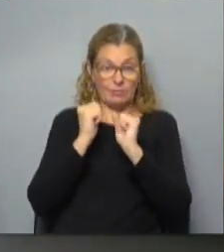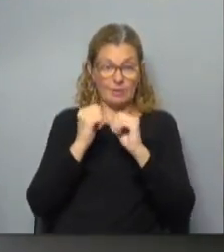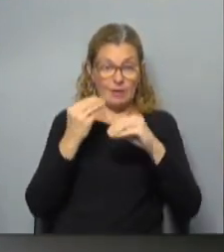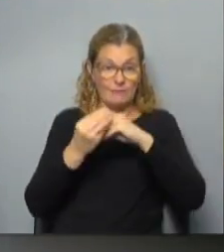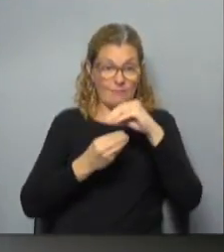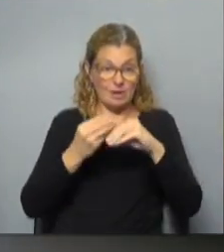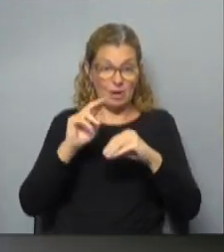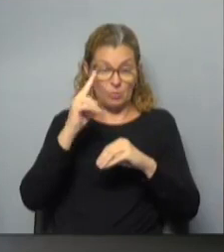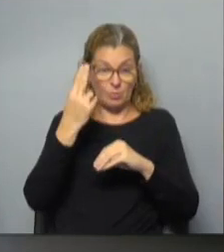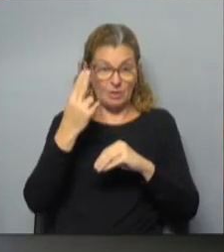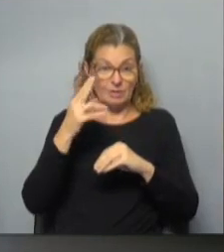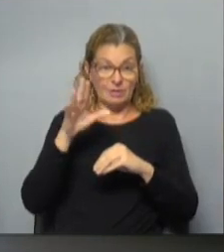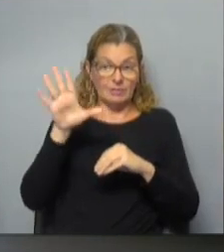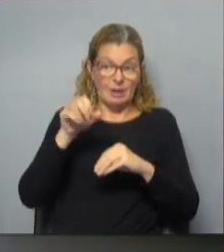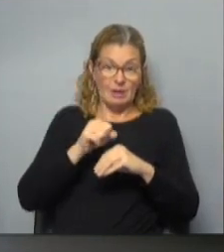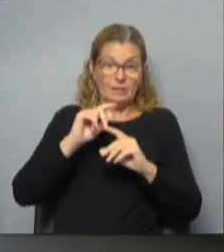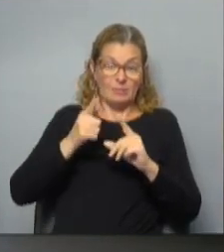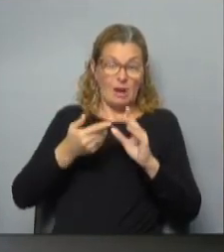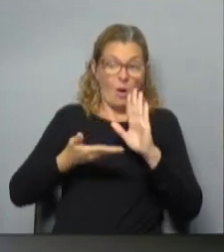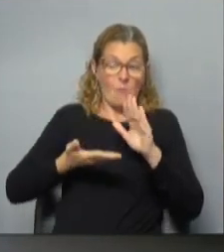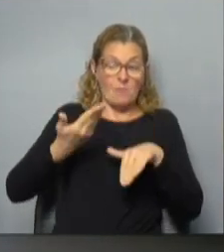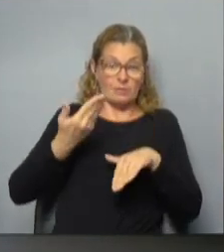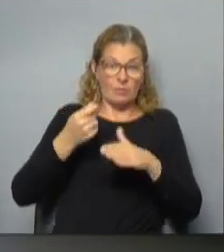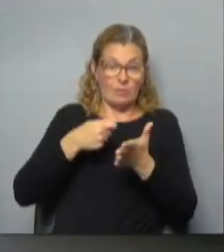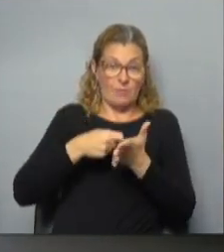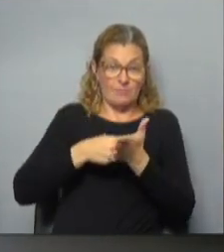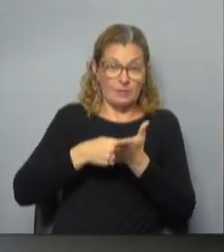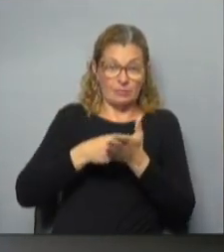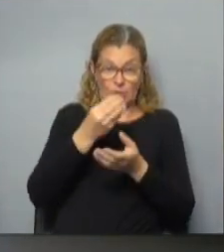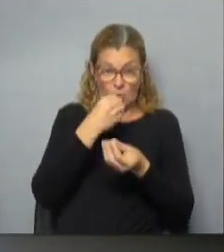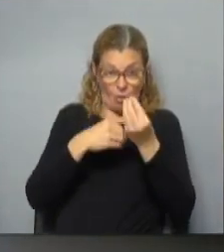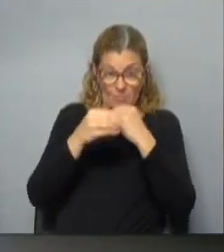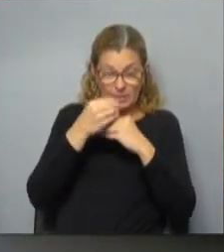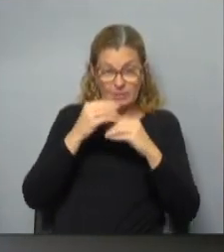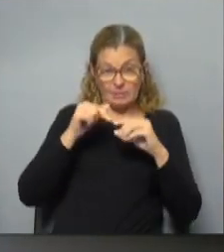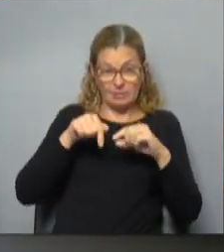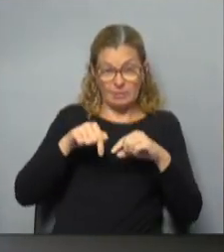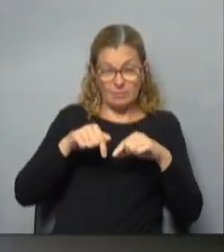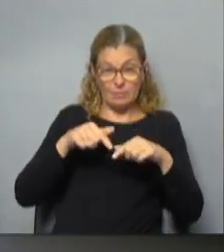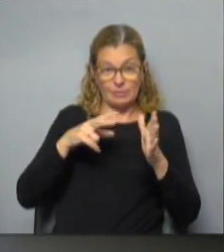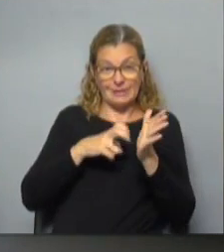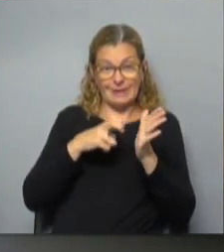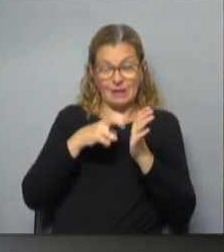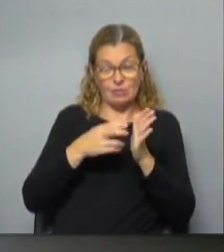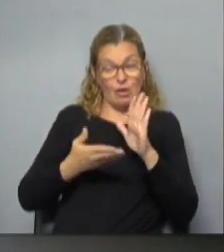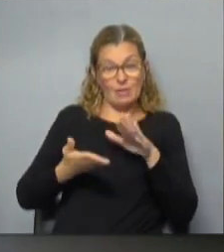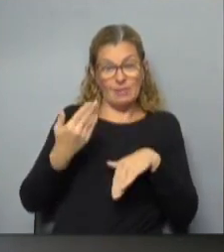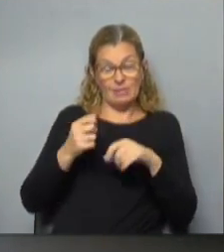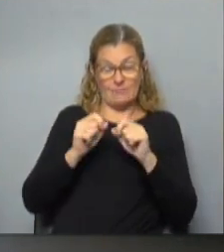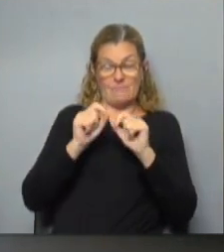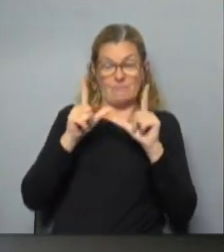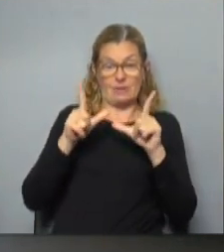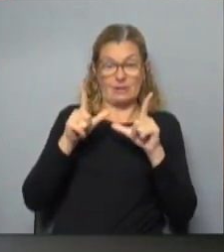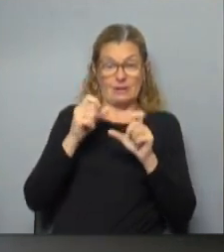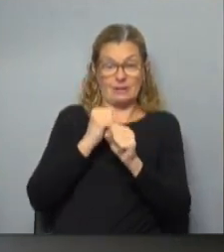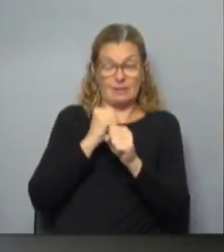uruguaya trae consigo un aumento en los precios de los alimentos en el caso de salto además impacta en el